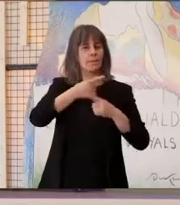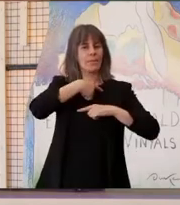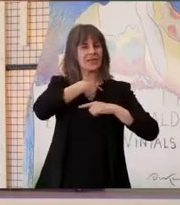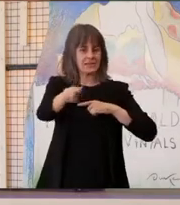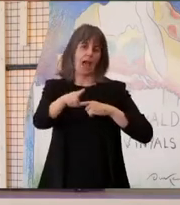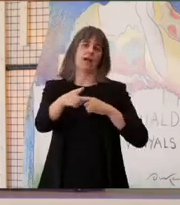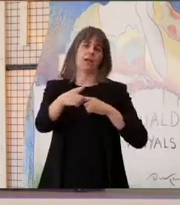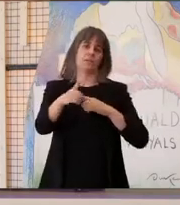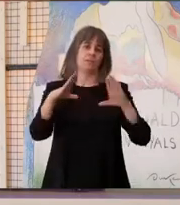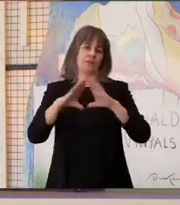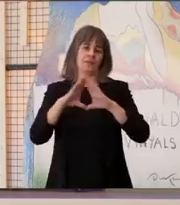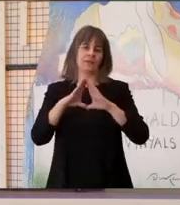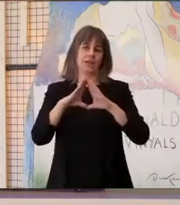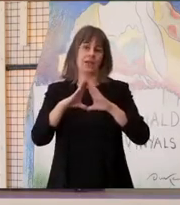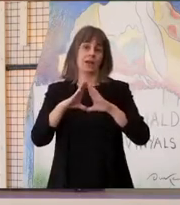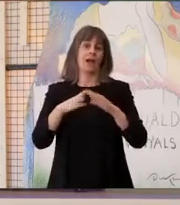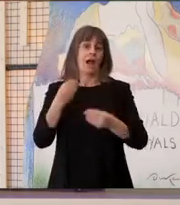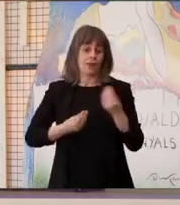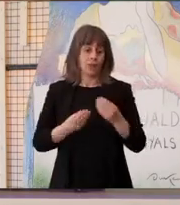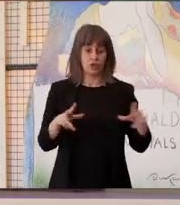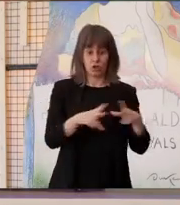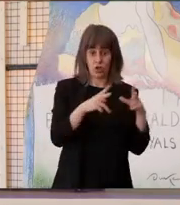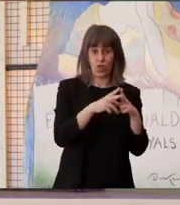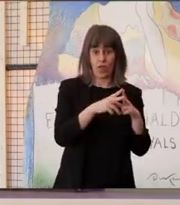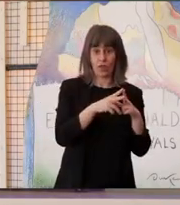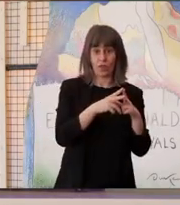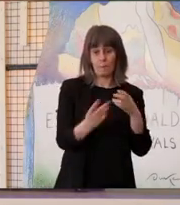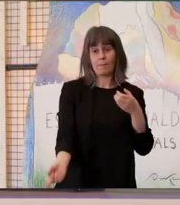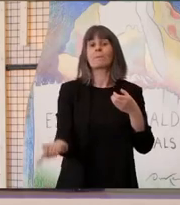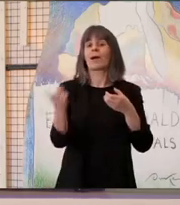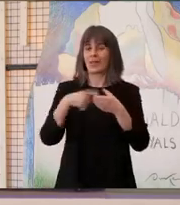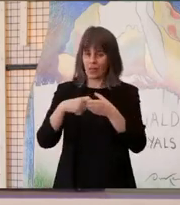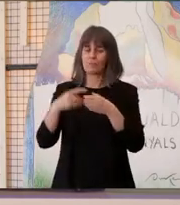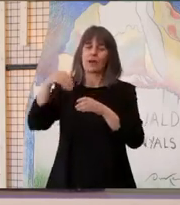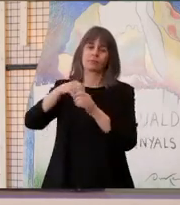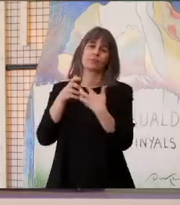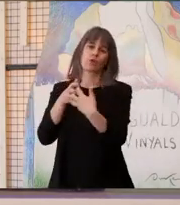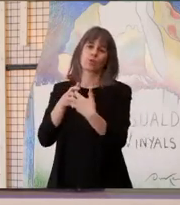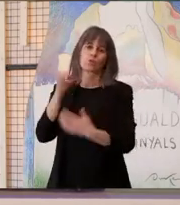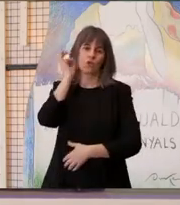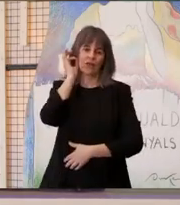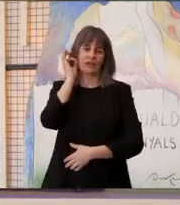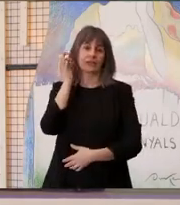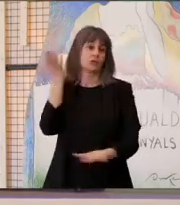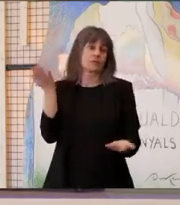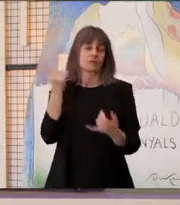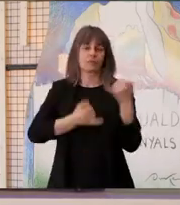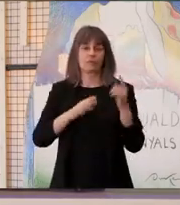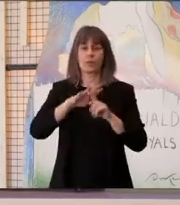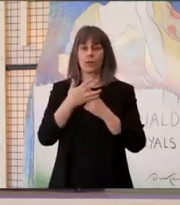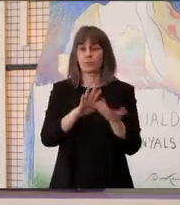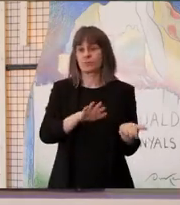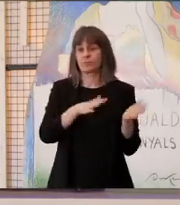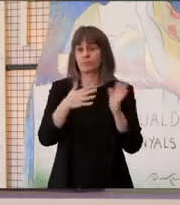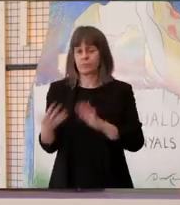se sume a la lucha de las mujeres no y por lo tanto las cosas cambian cuando